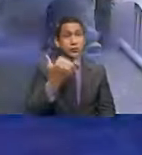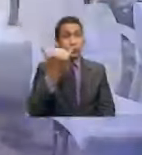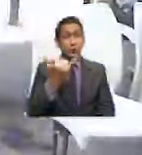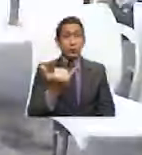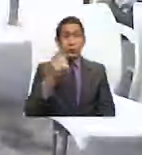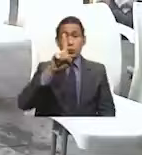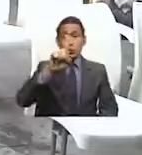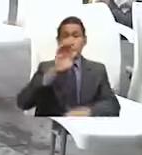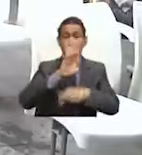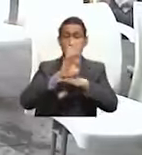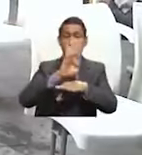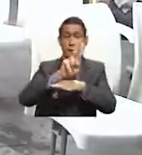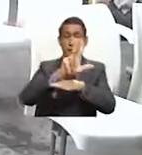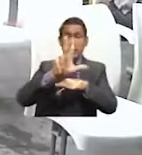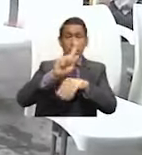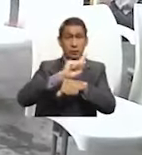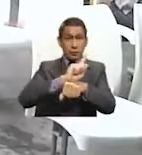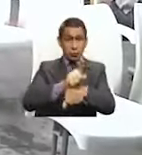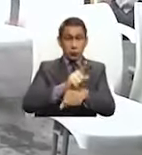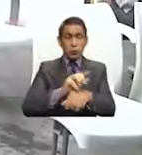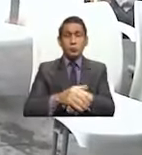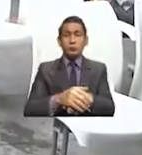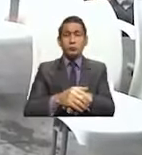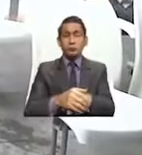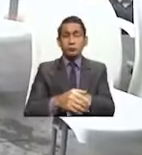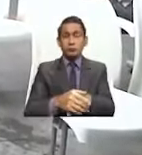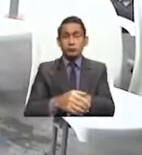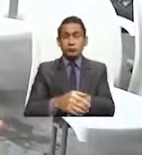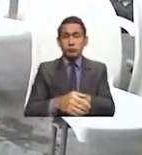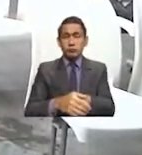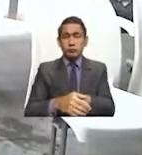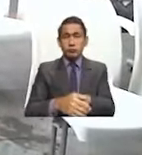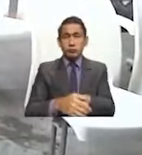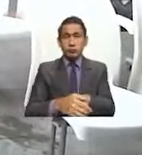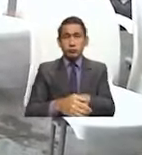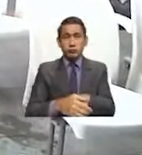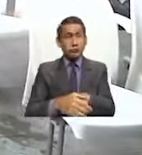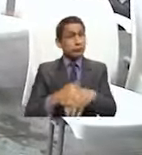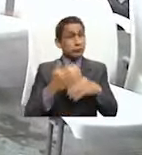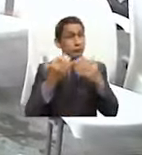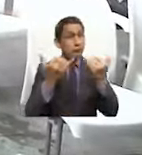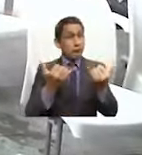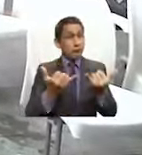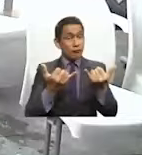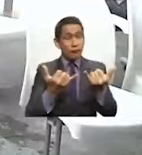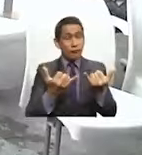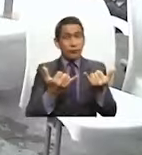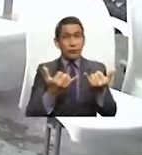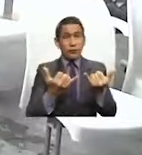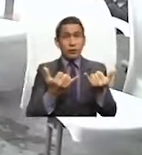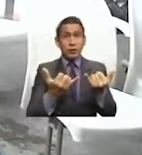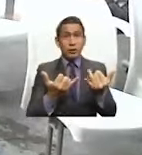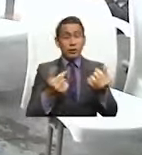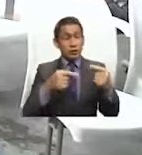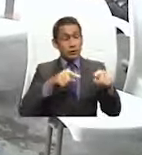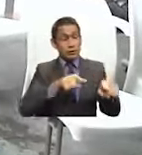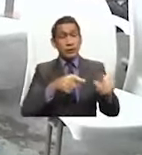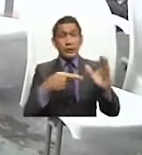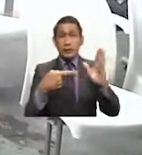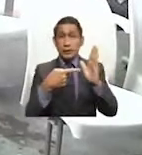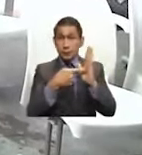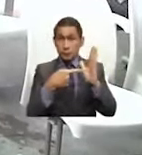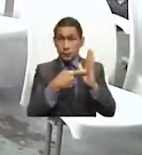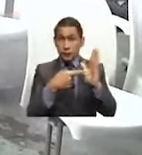con 23 minutos. Comentarles, como tú decías, que existen todavía beneficios para quienes paguen el impuesto predial hasta